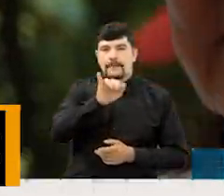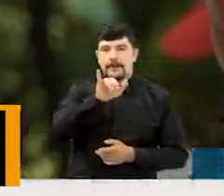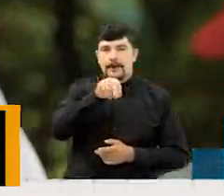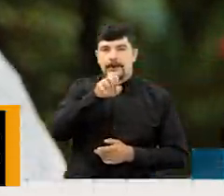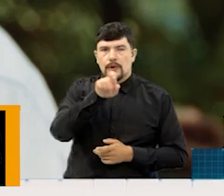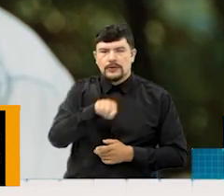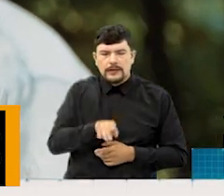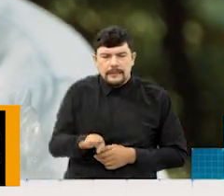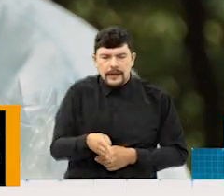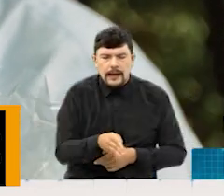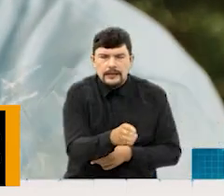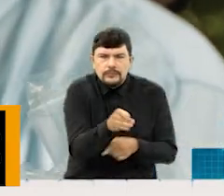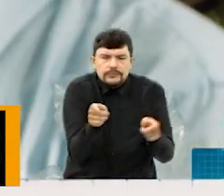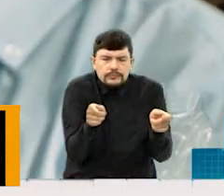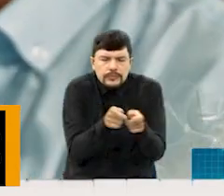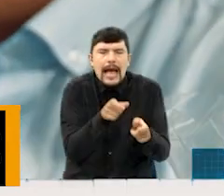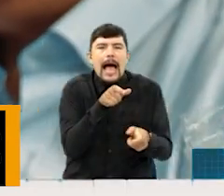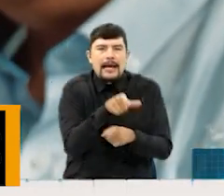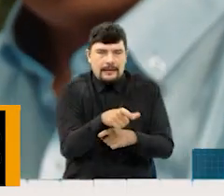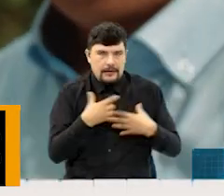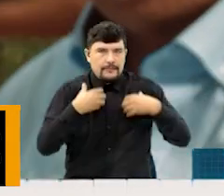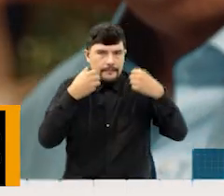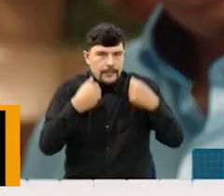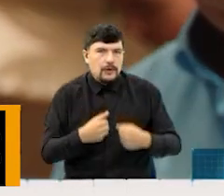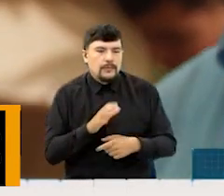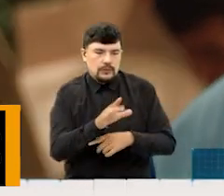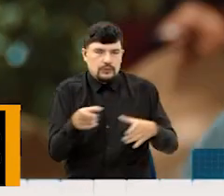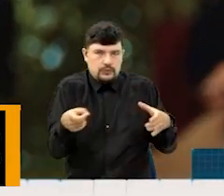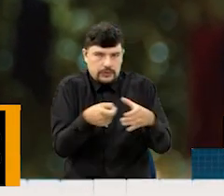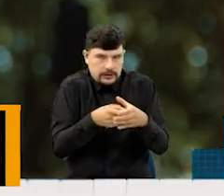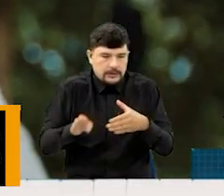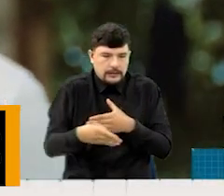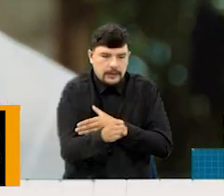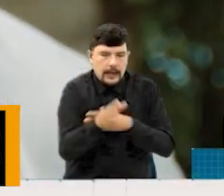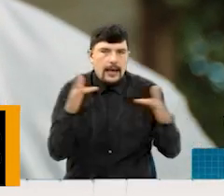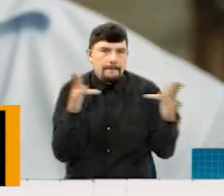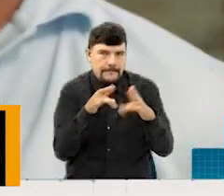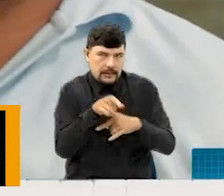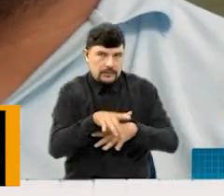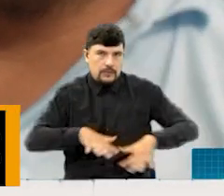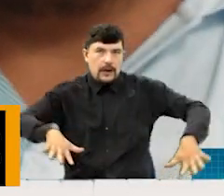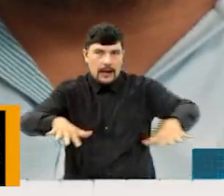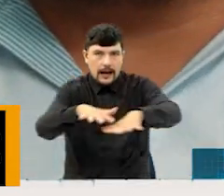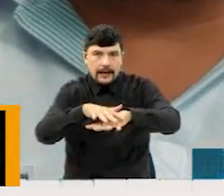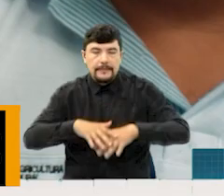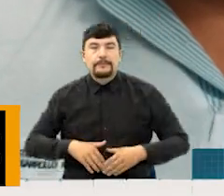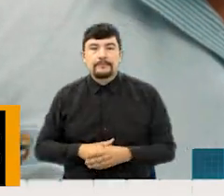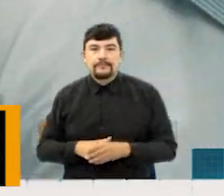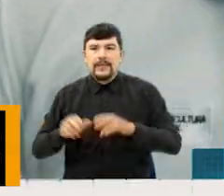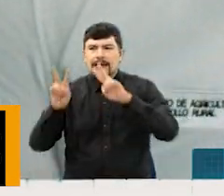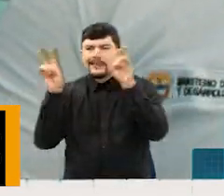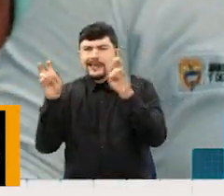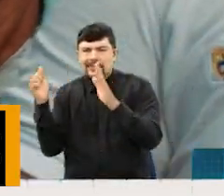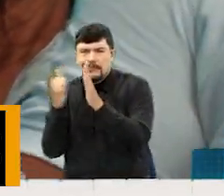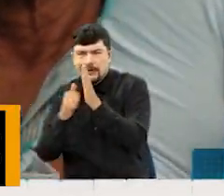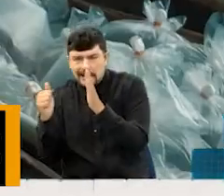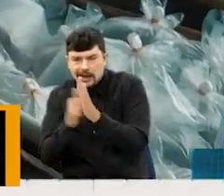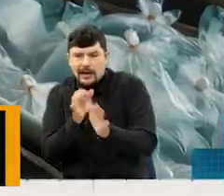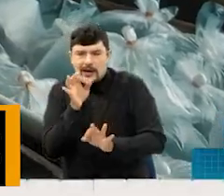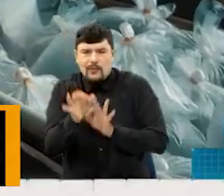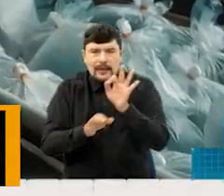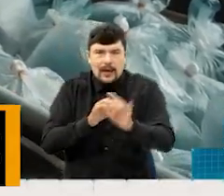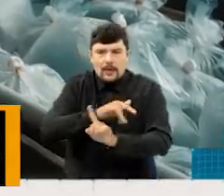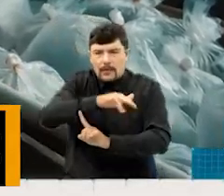los profesionales ambientales de la empresa, se sembraron alevinos de especies endémicas en la zona. Debido a la